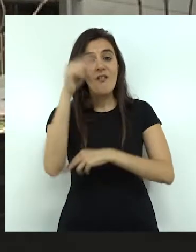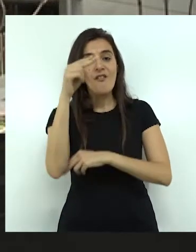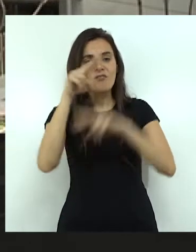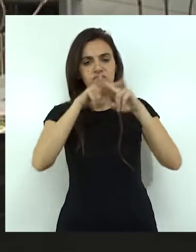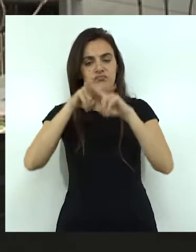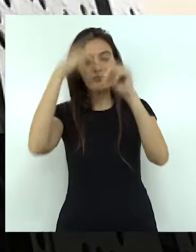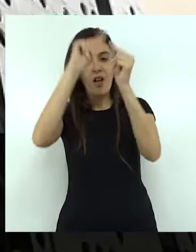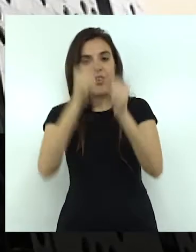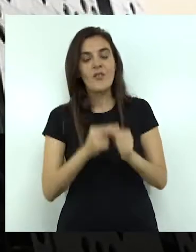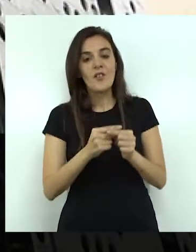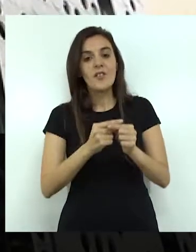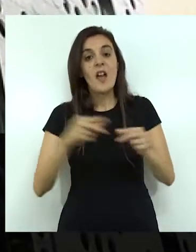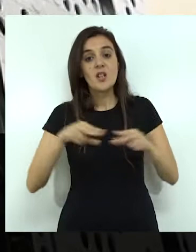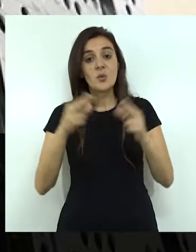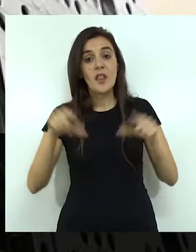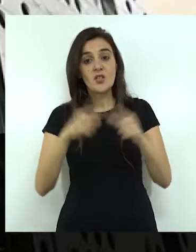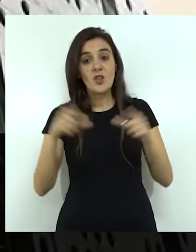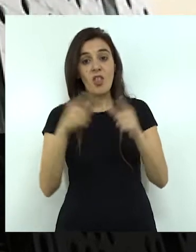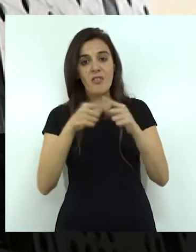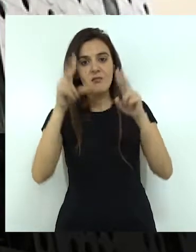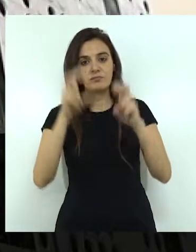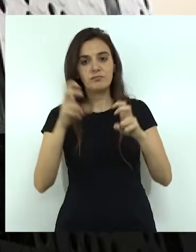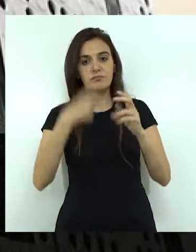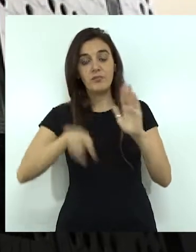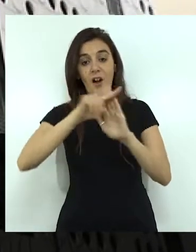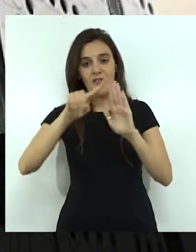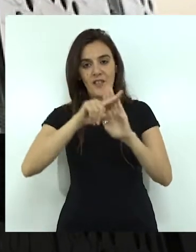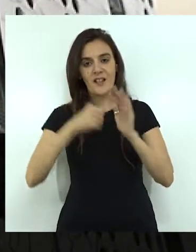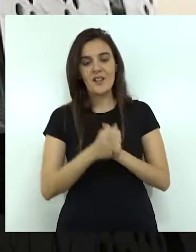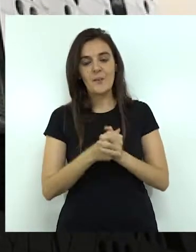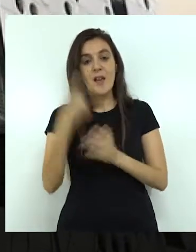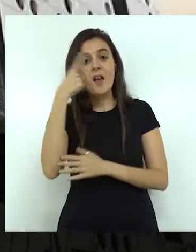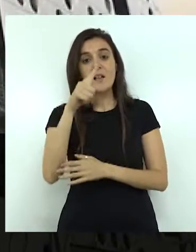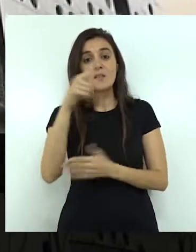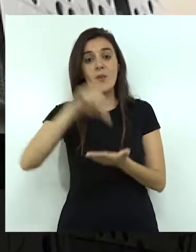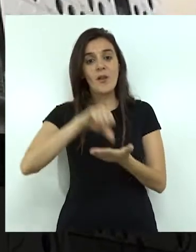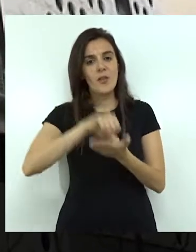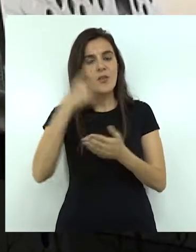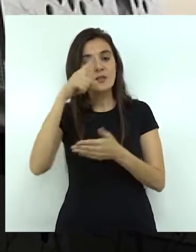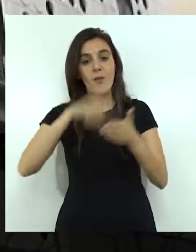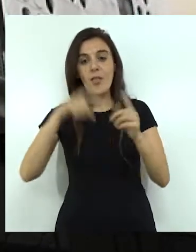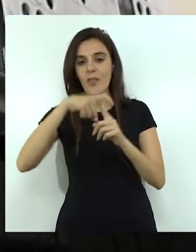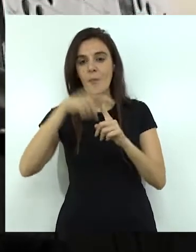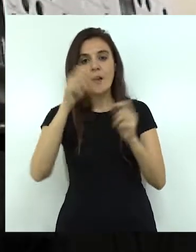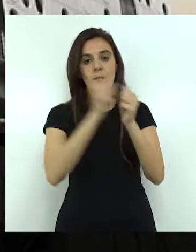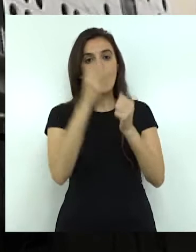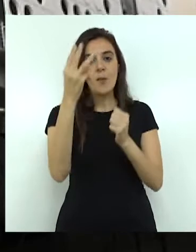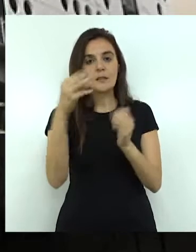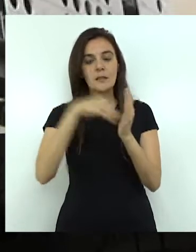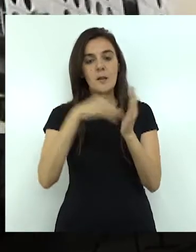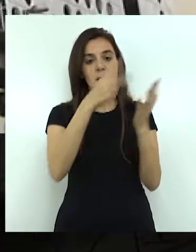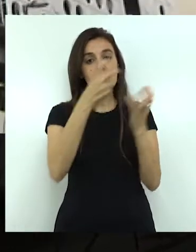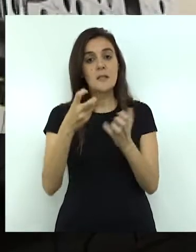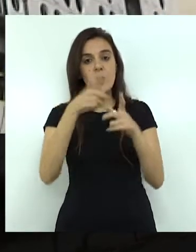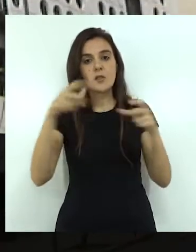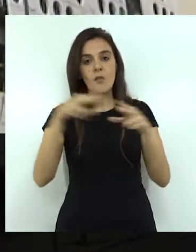sobre afiliaciones a la seguridad social que conocíamos esta semana como saben ceuta registró el pasado mes de mayo 23 mil 78 afiliados